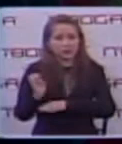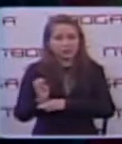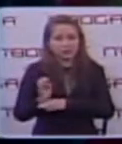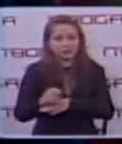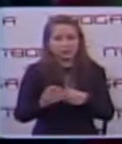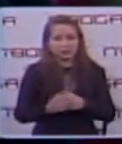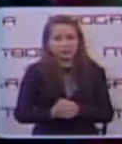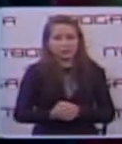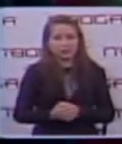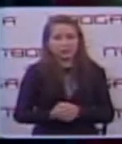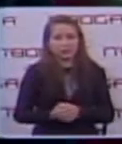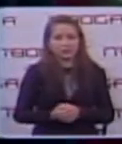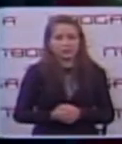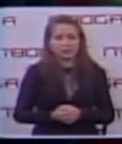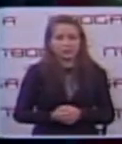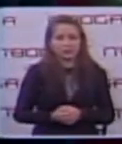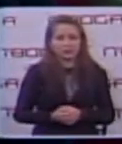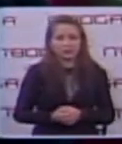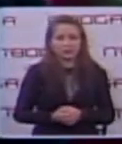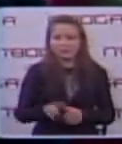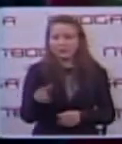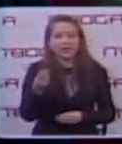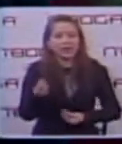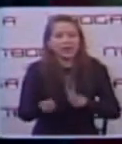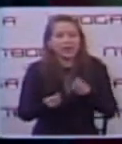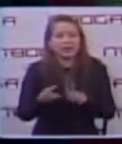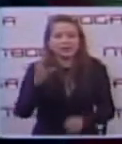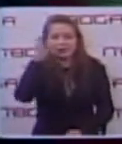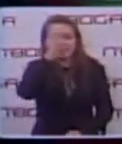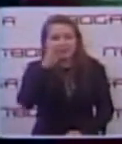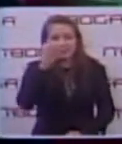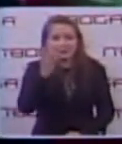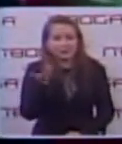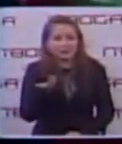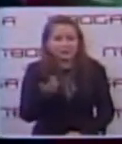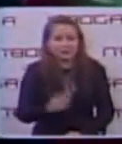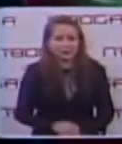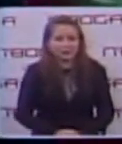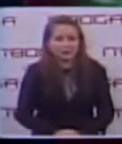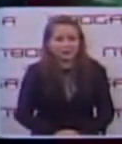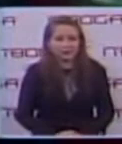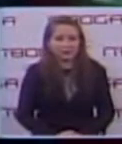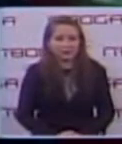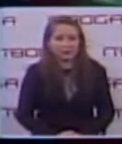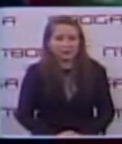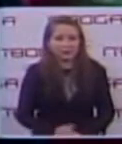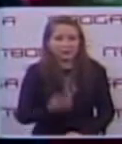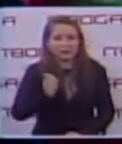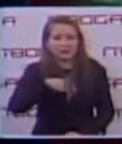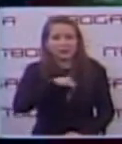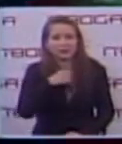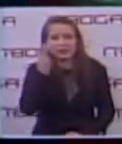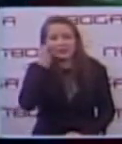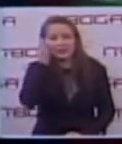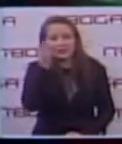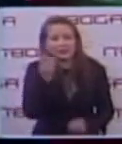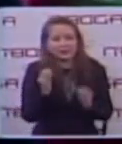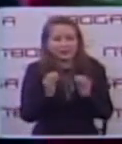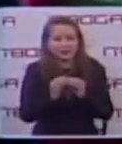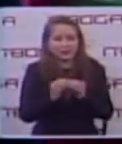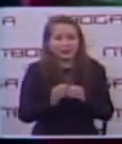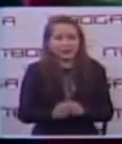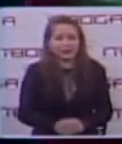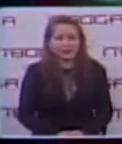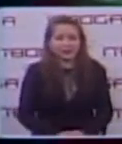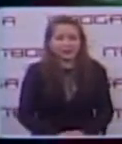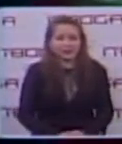y pues lo que ellos buscan es que nosotros comprendamos un poco más de los